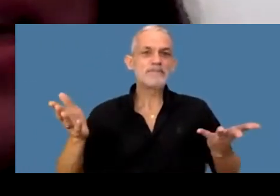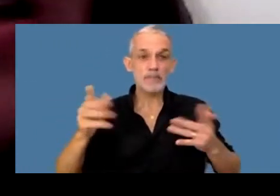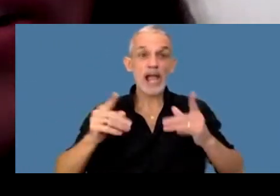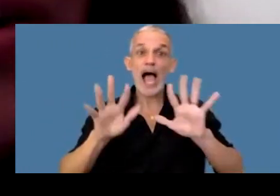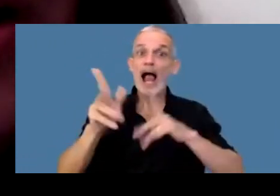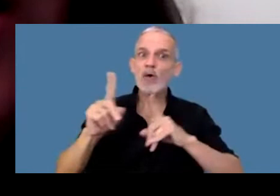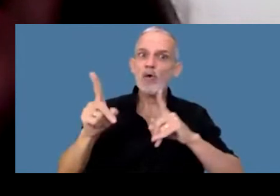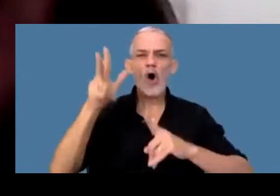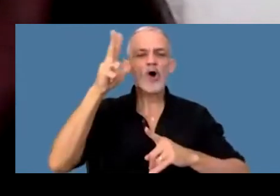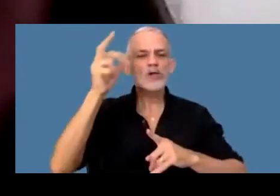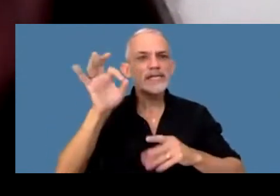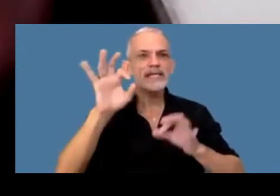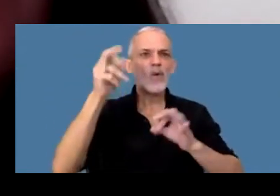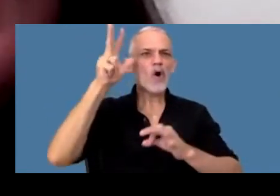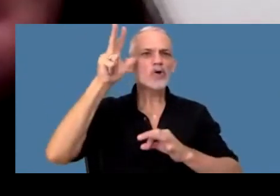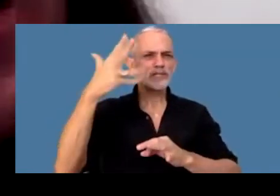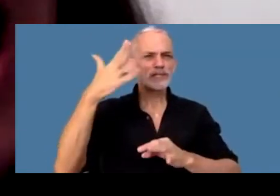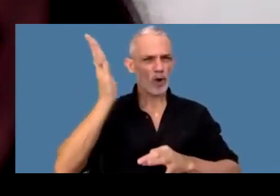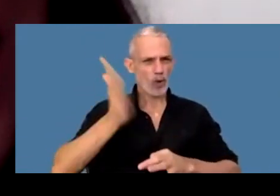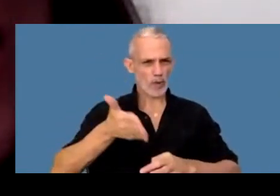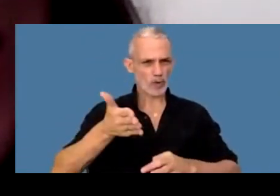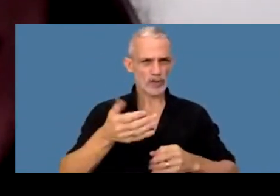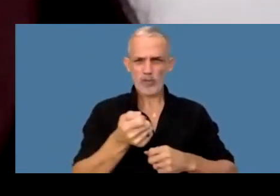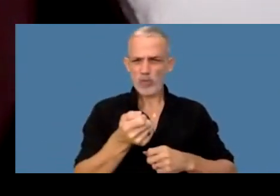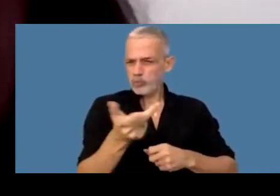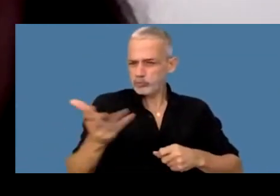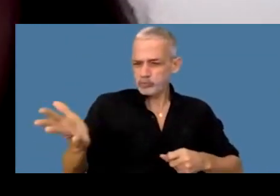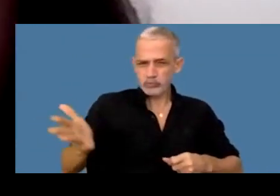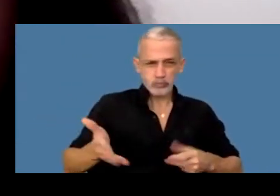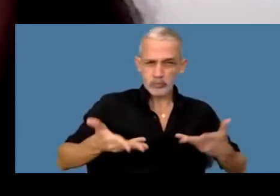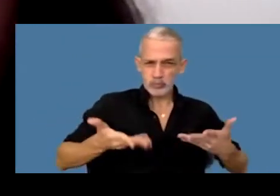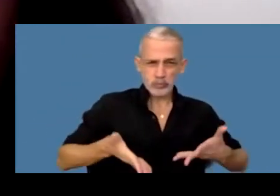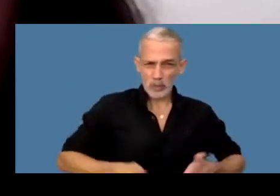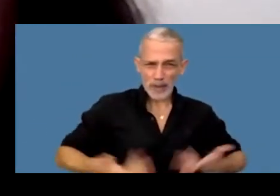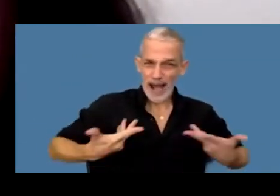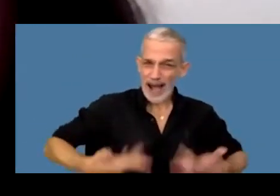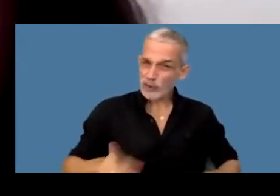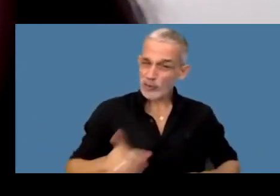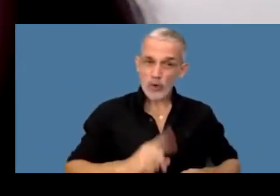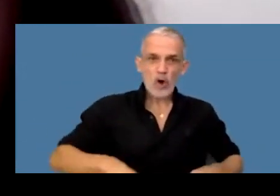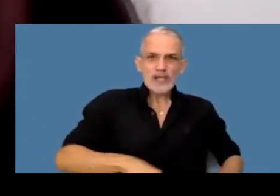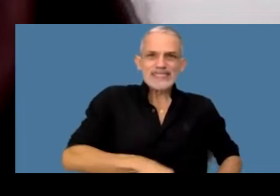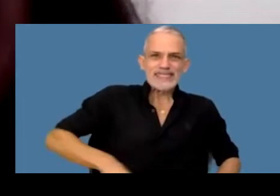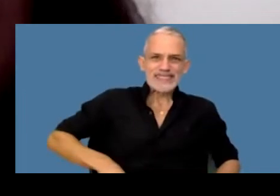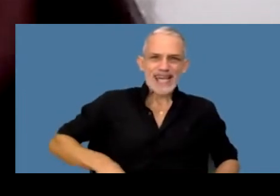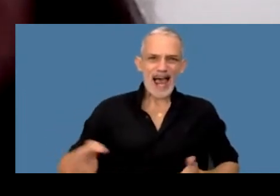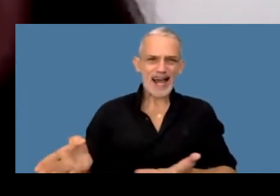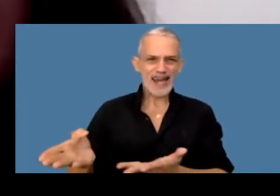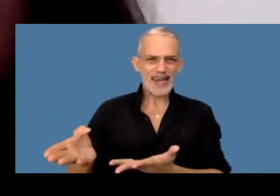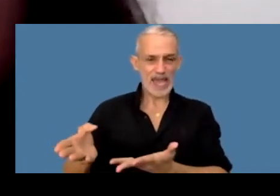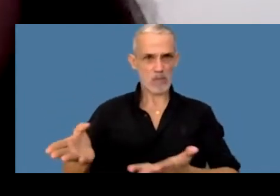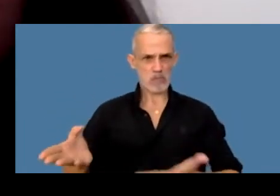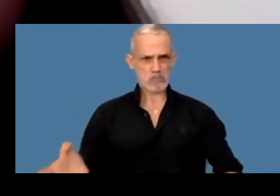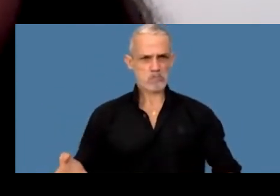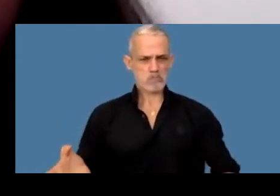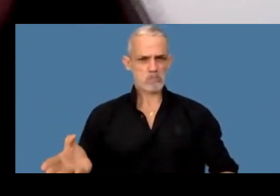creo, habla de una tasa de cesáreas en el nivel público de